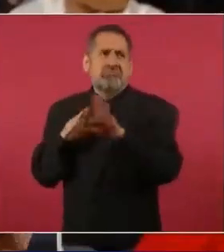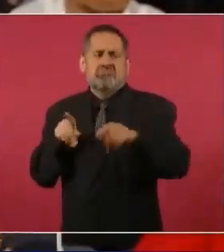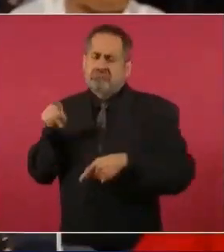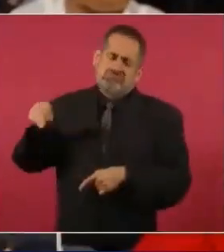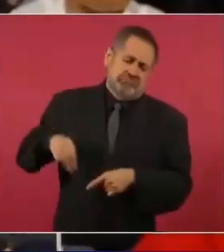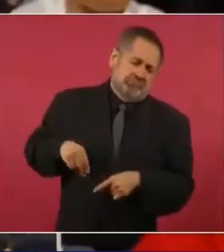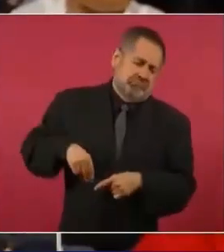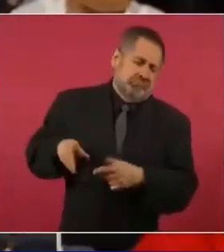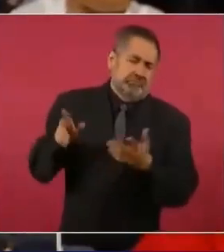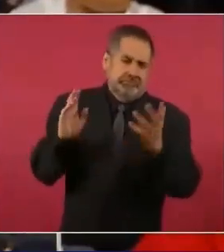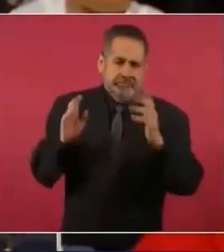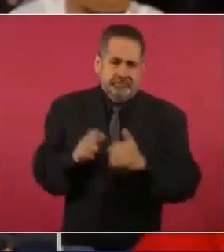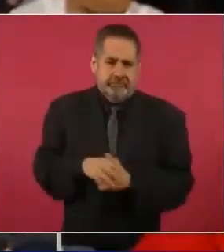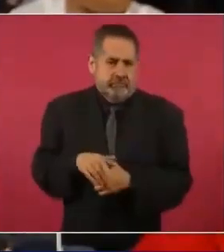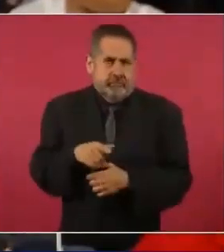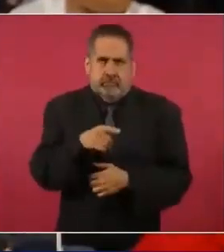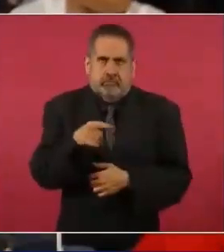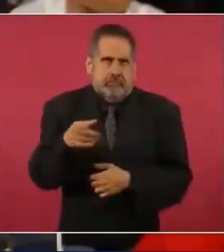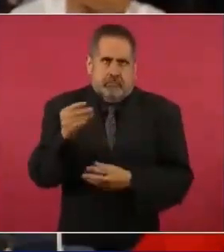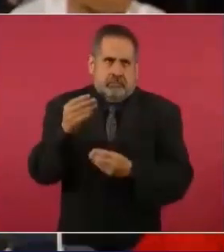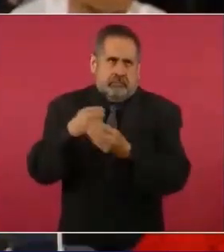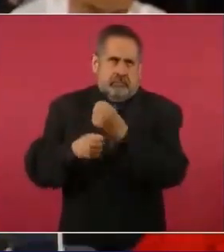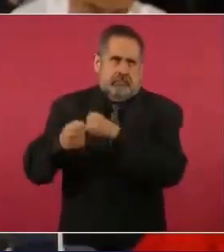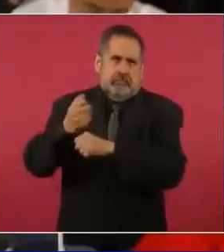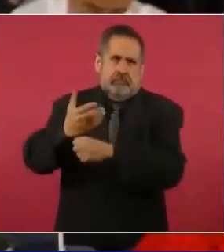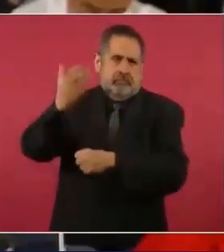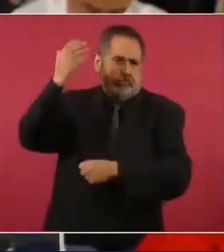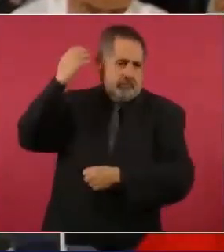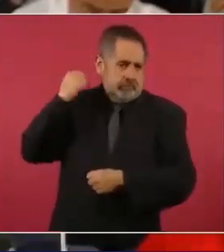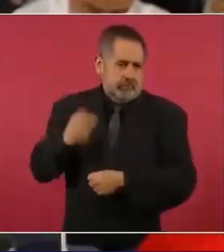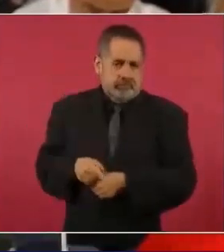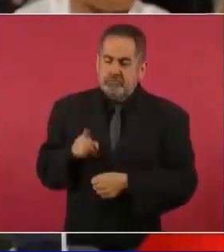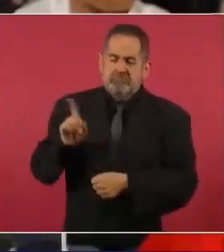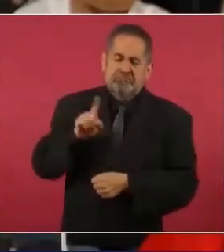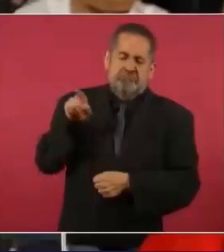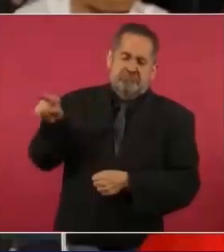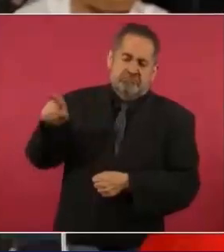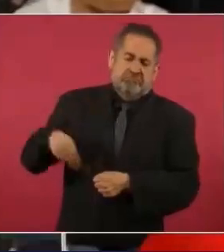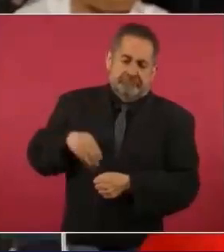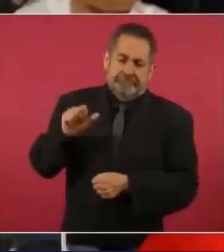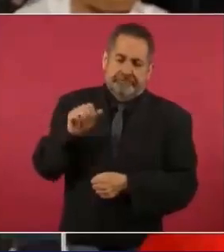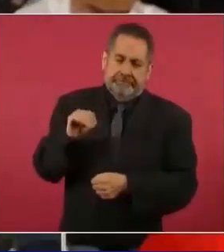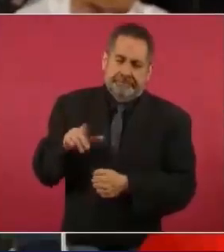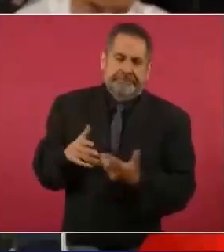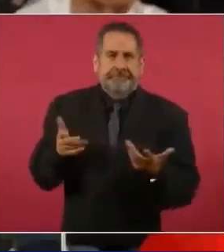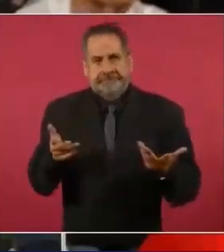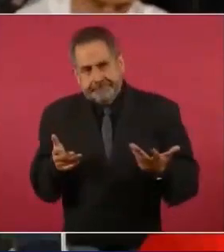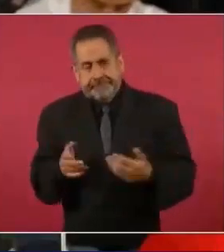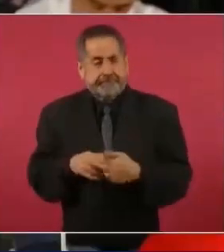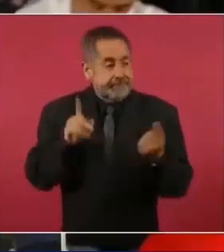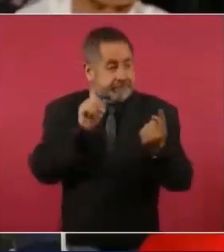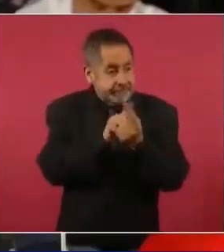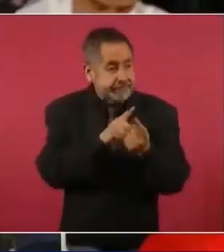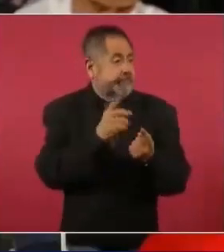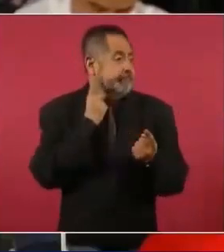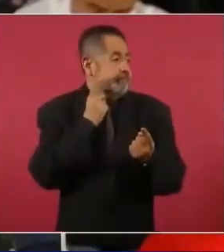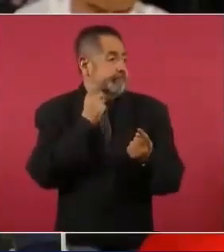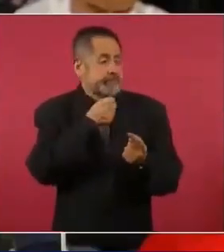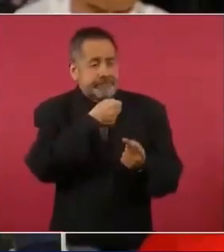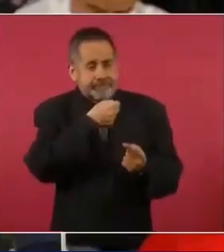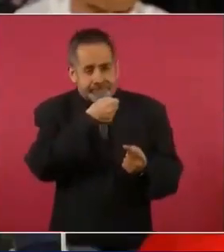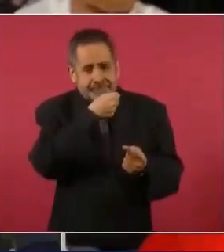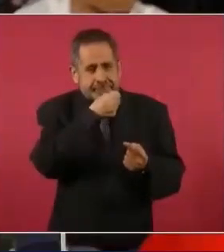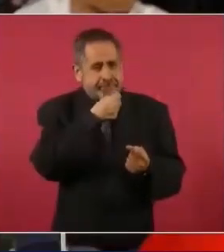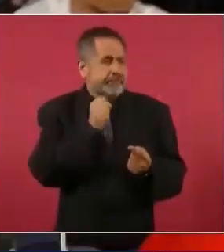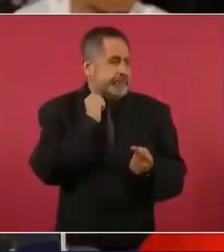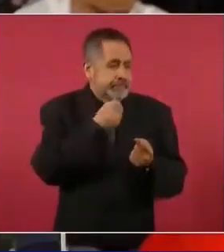Que pues ya tienen muchos hermanos años allá. Entonces sí ha sido un poquito complicado y hay que decirlo porque,